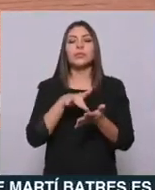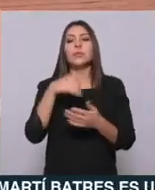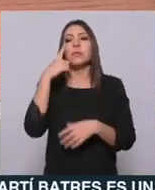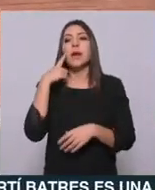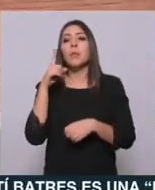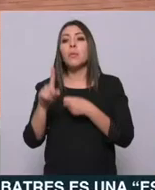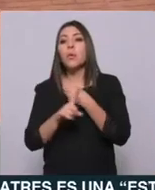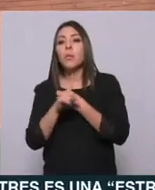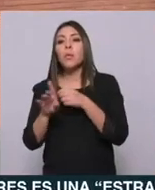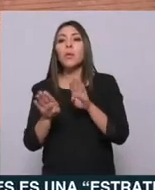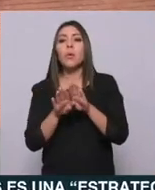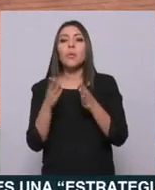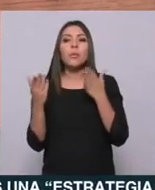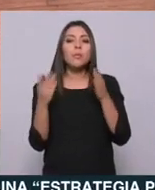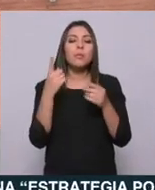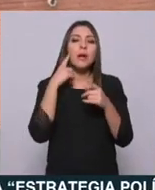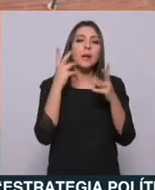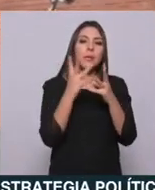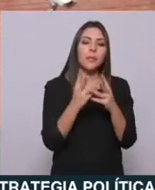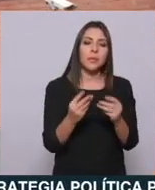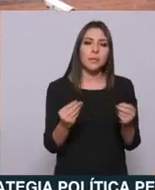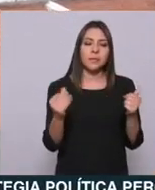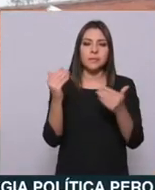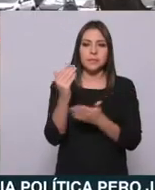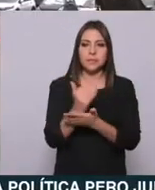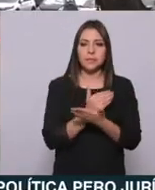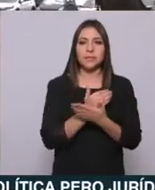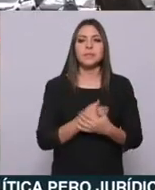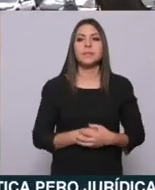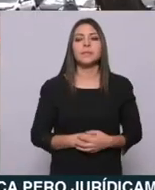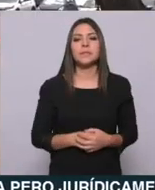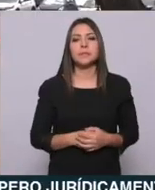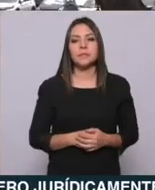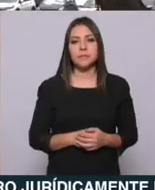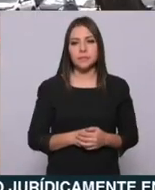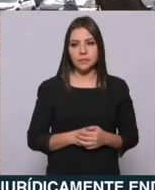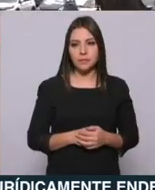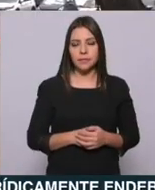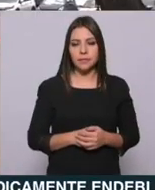de los problemas. En la cámara, Javier Cordero, para 21 Noticias, Enrique Muñiz.